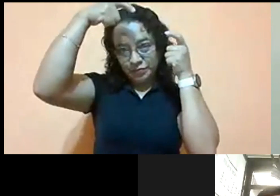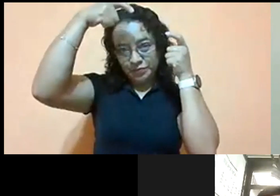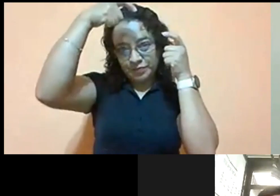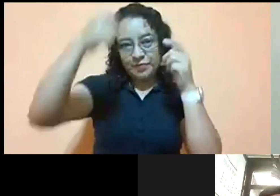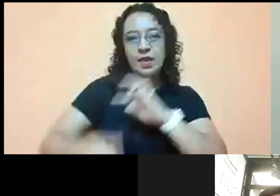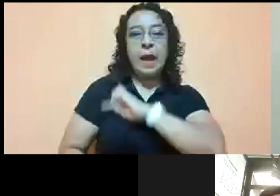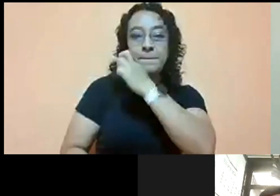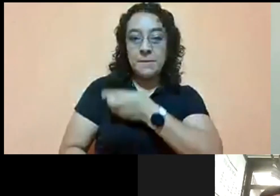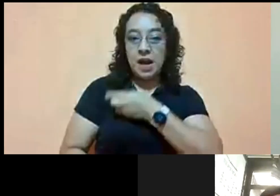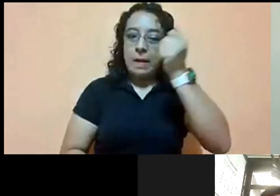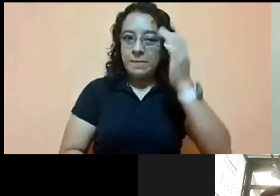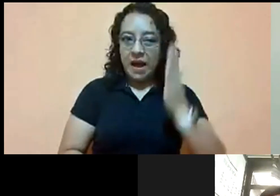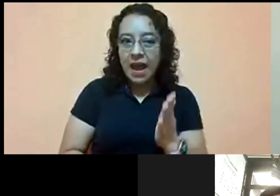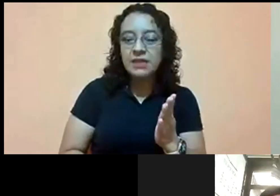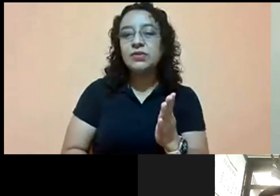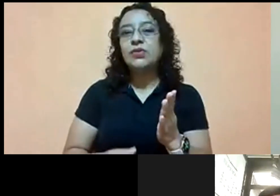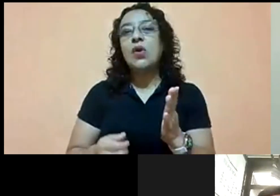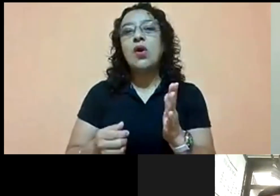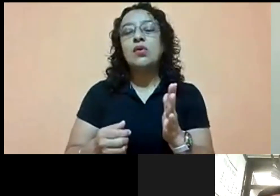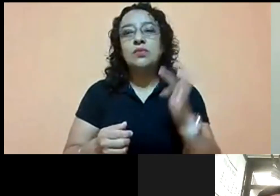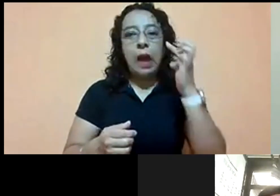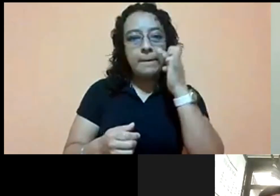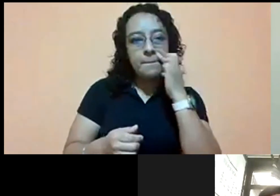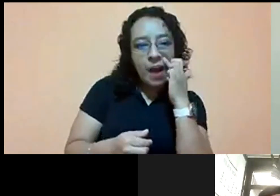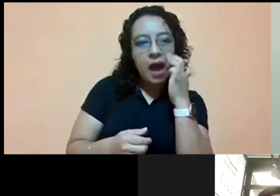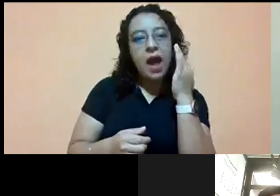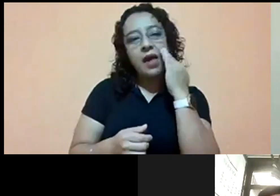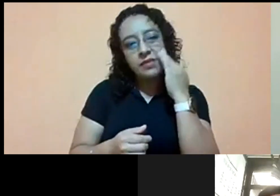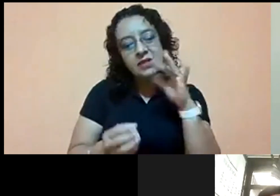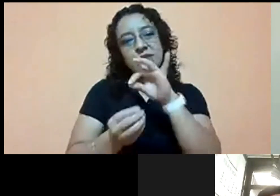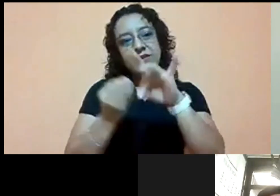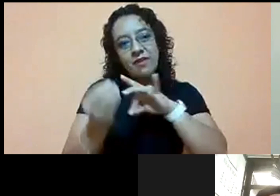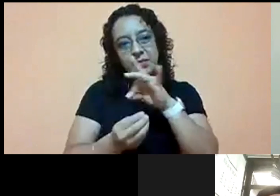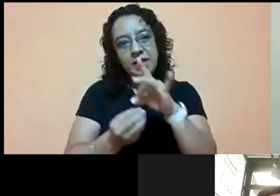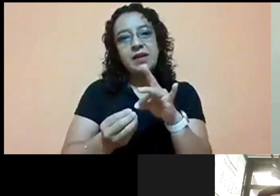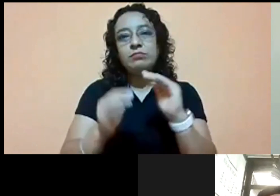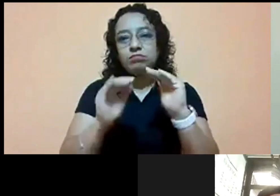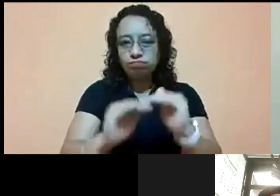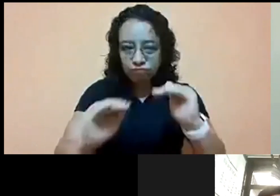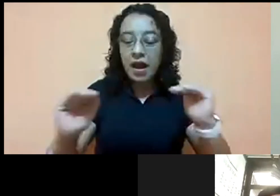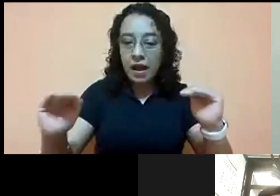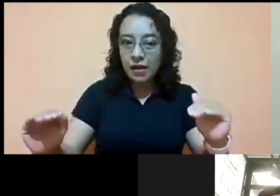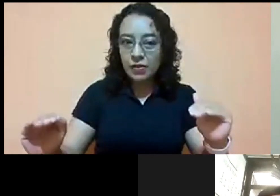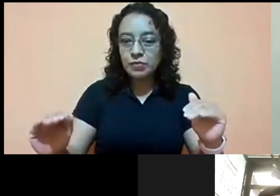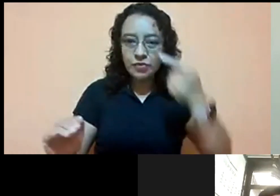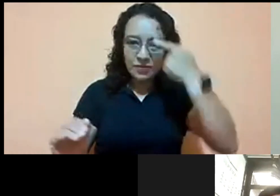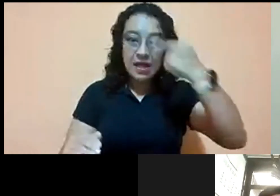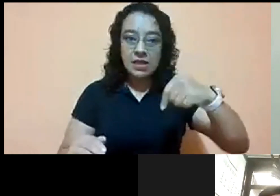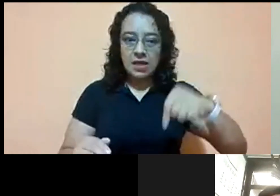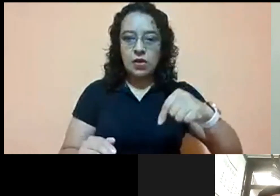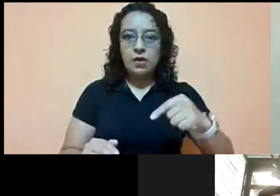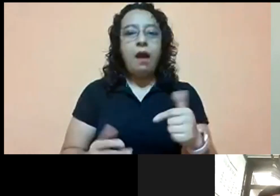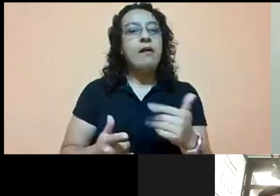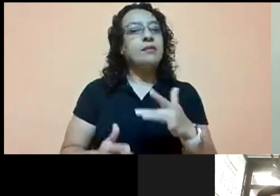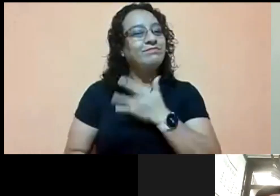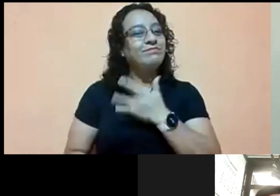padres de familia, estudiantes que nos acompañan el día de hoy. Me siento muy contenta de poder compartir